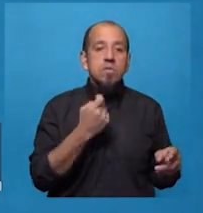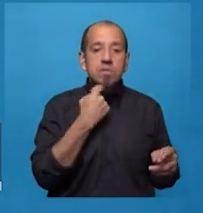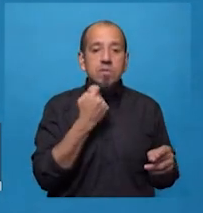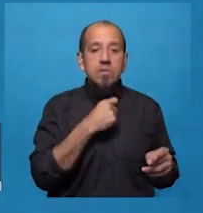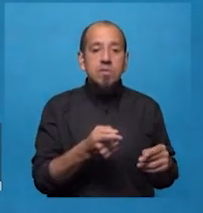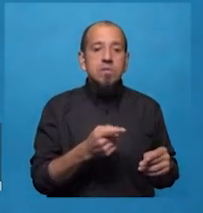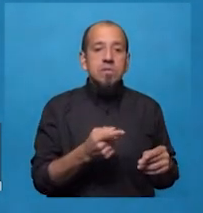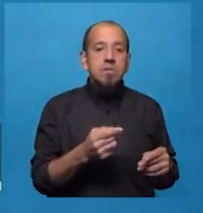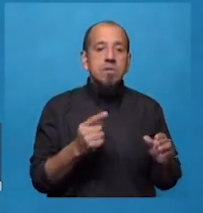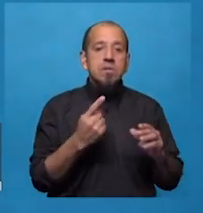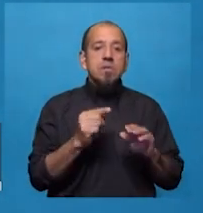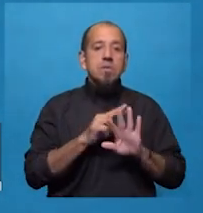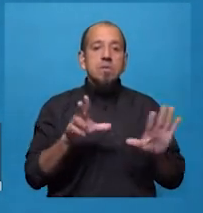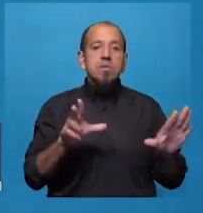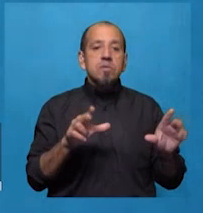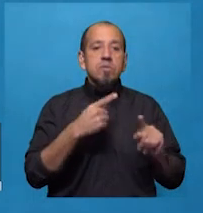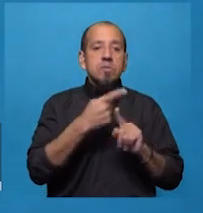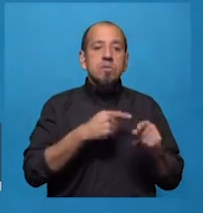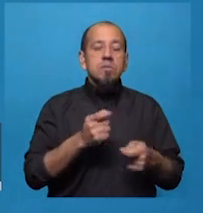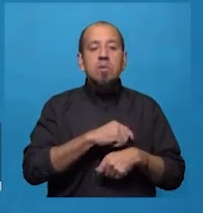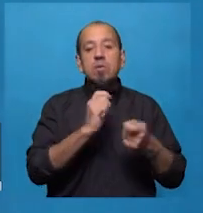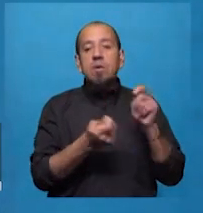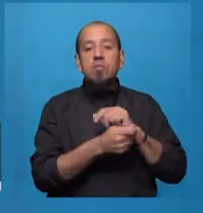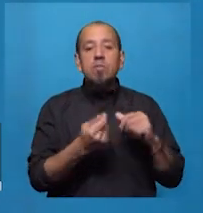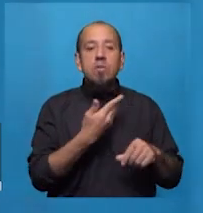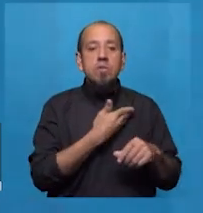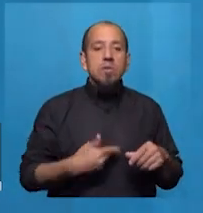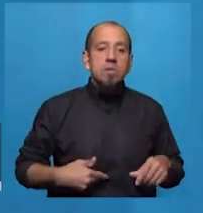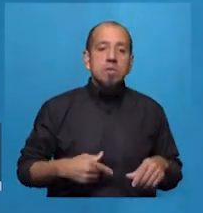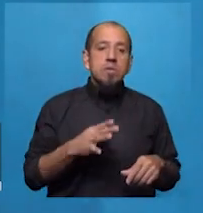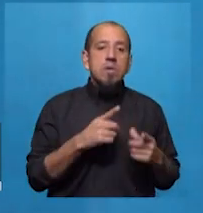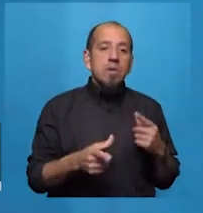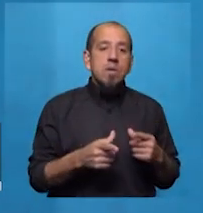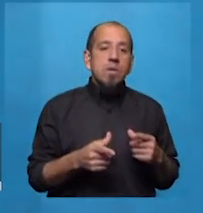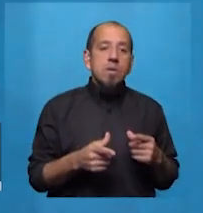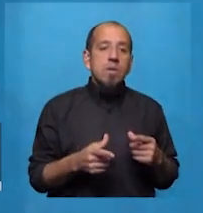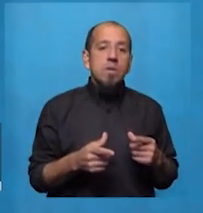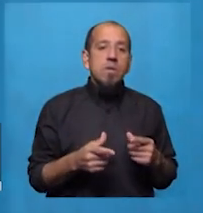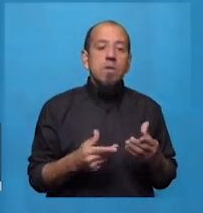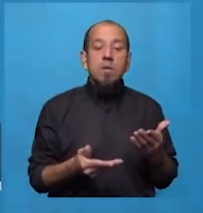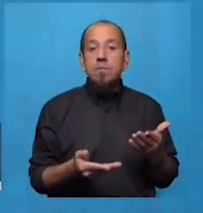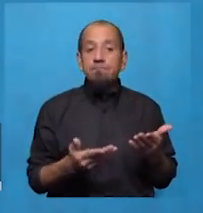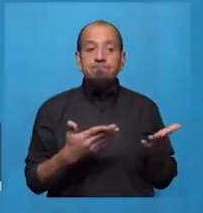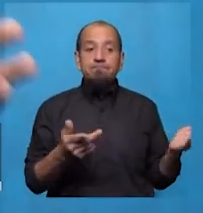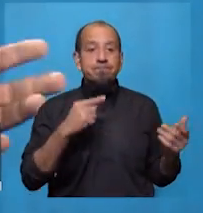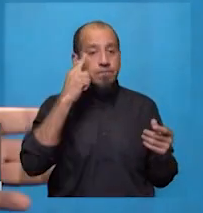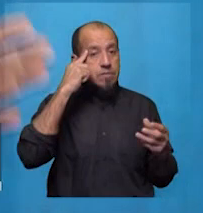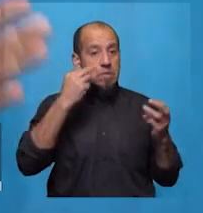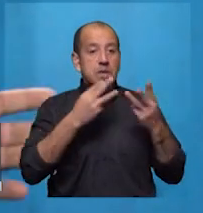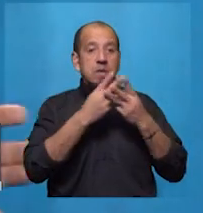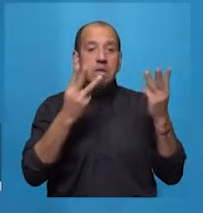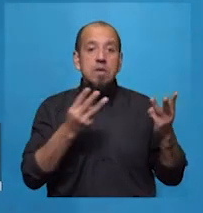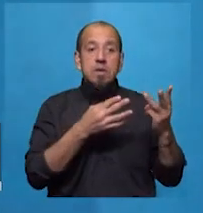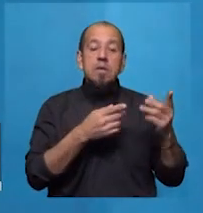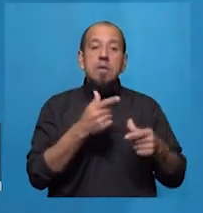18 meses para un cambio de gobierno pero evidentemente acá hay que Elevar la la mira porque la gente te está diciendo